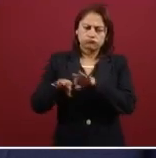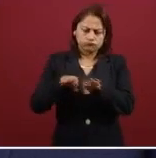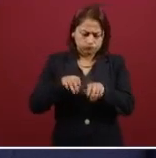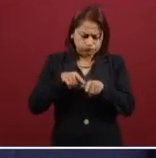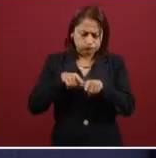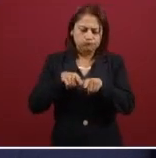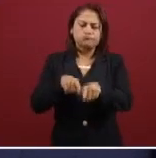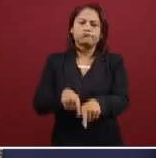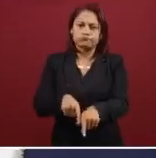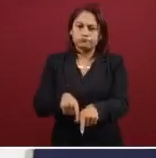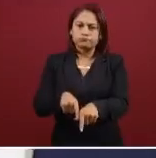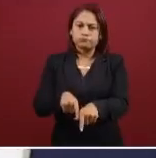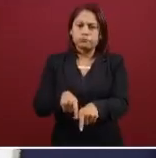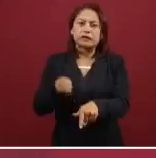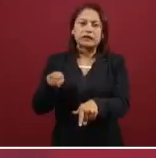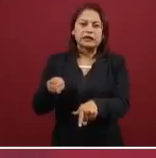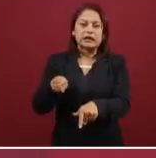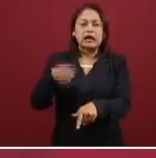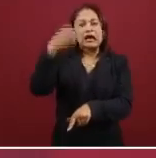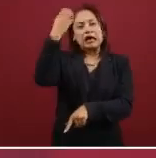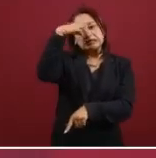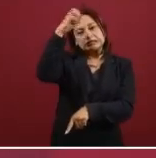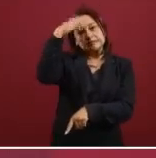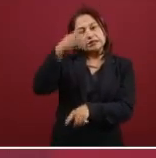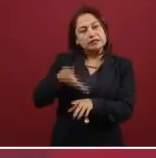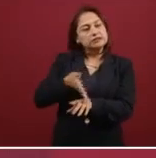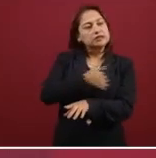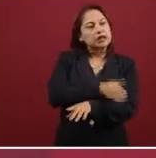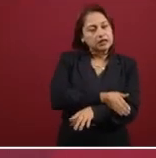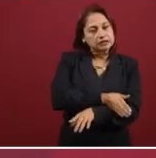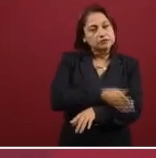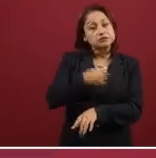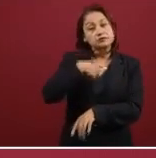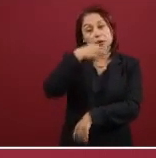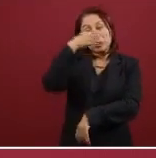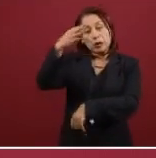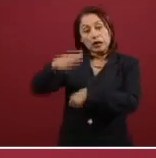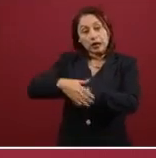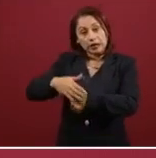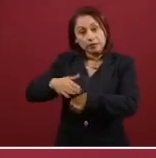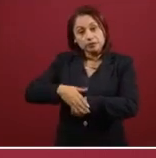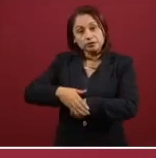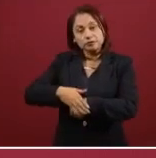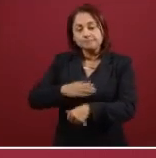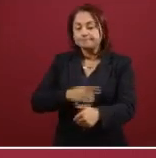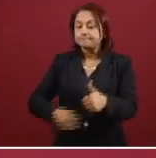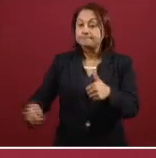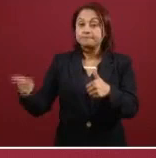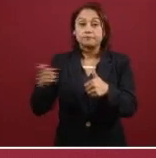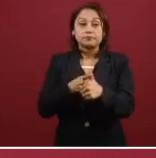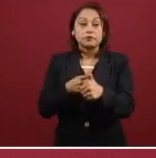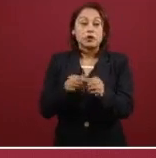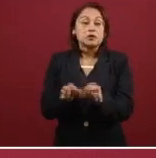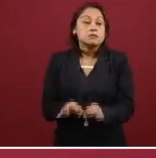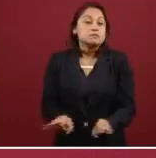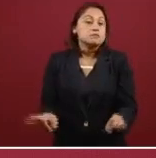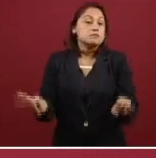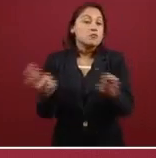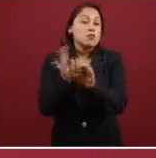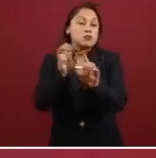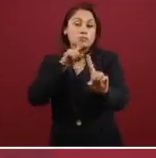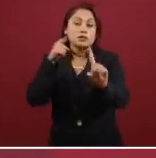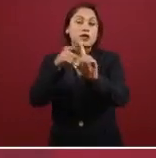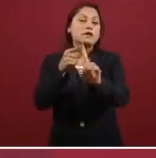que primero es mejor la honestidad. Me refiero a el